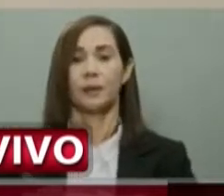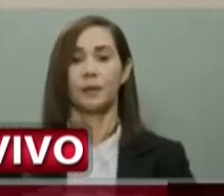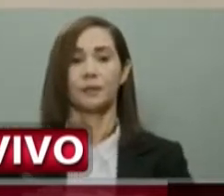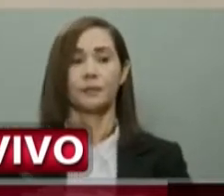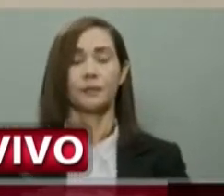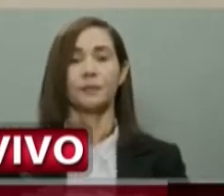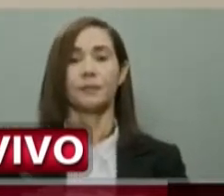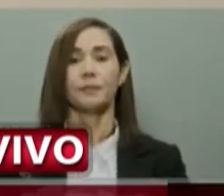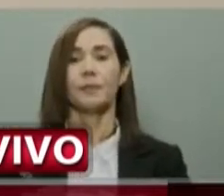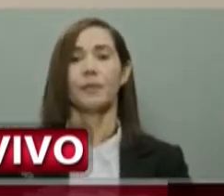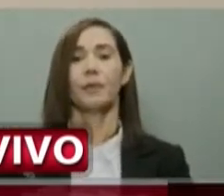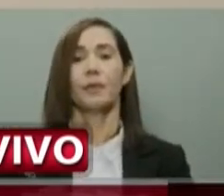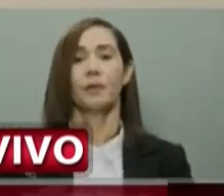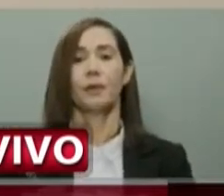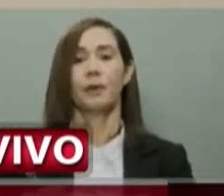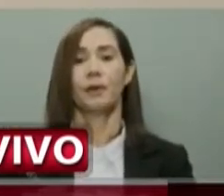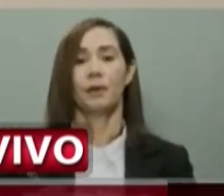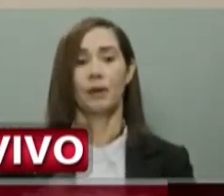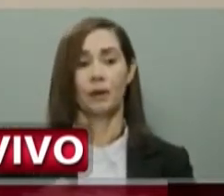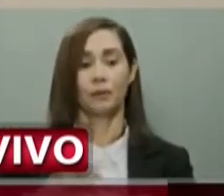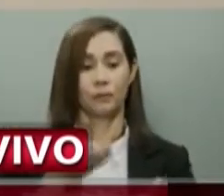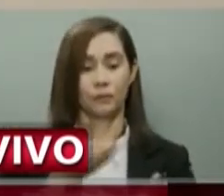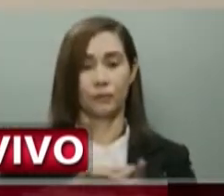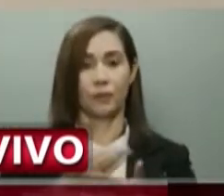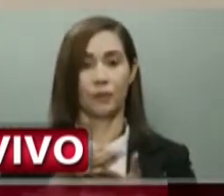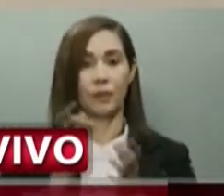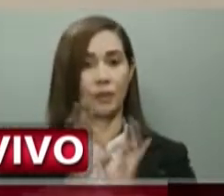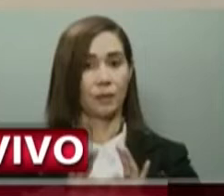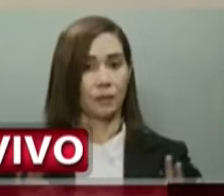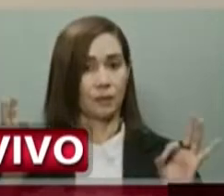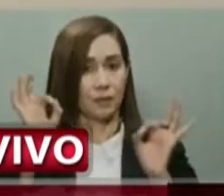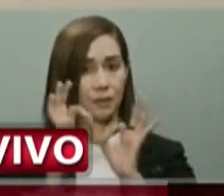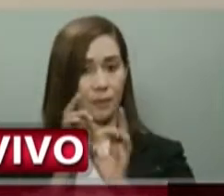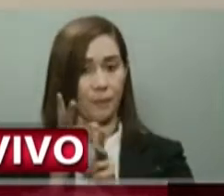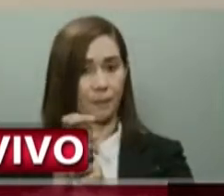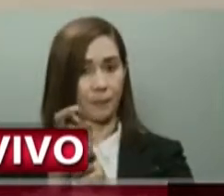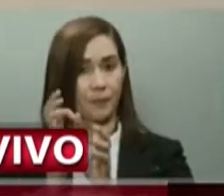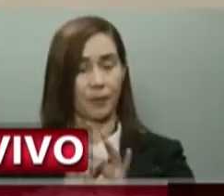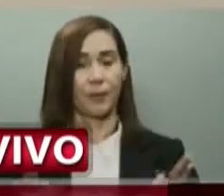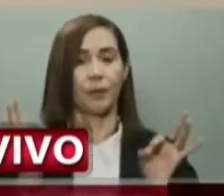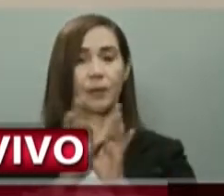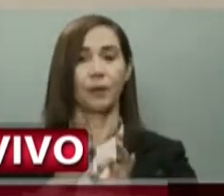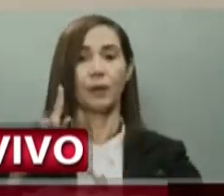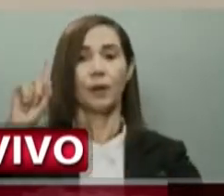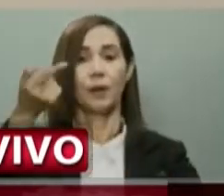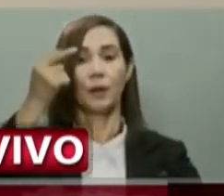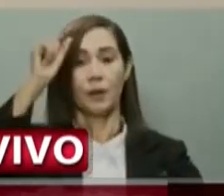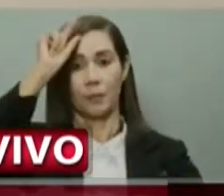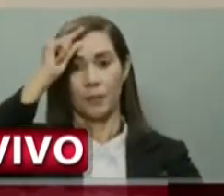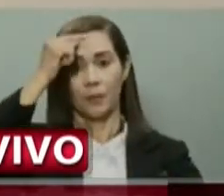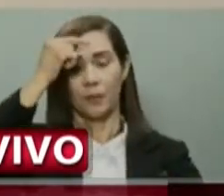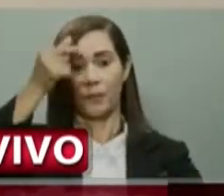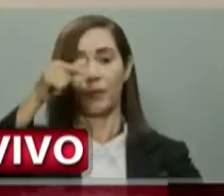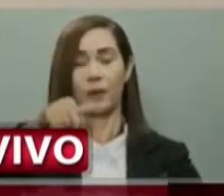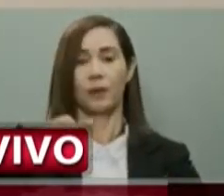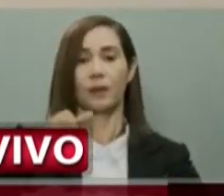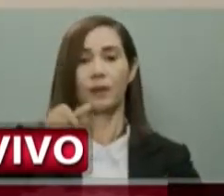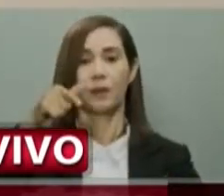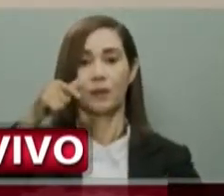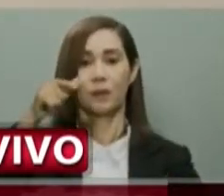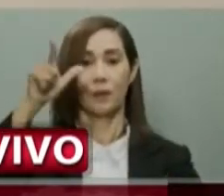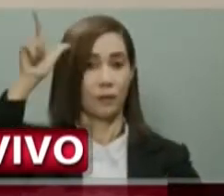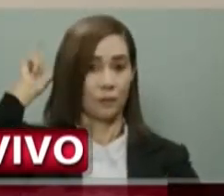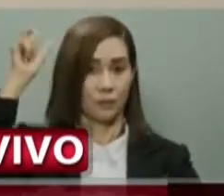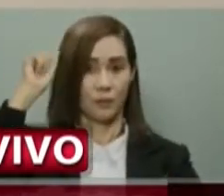hay un financiamiento que es importante señalar, que en el primer gobierno del presidente Luis Abinader se